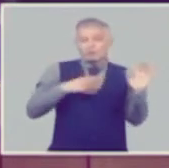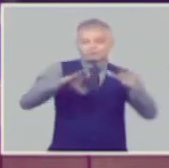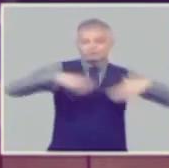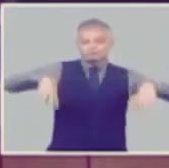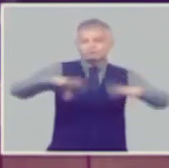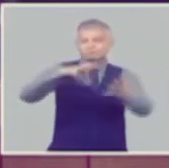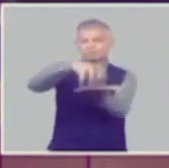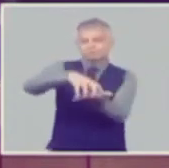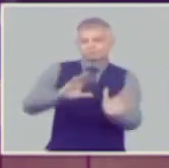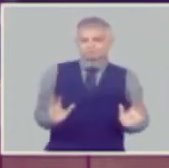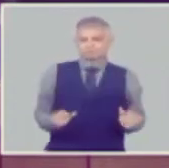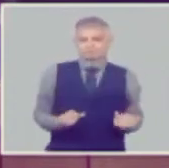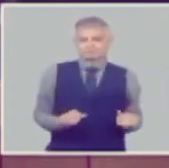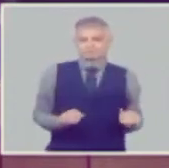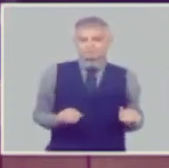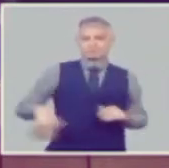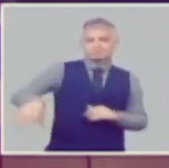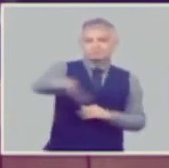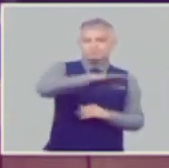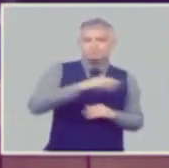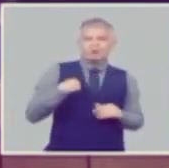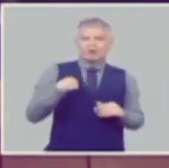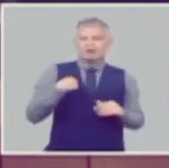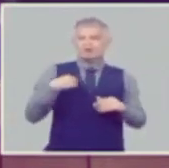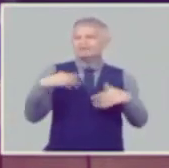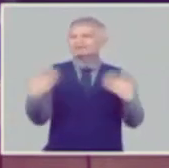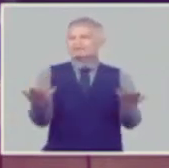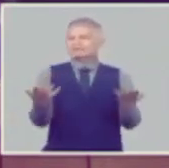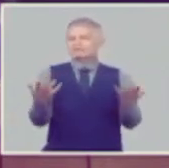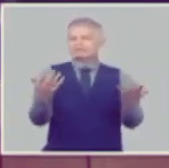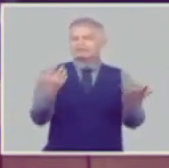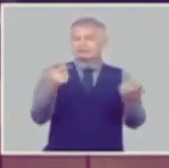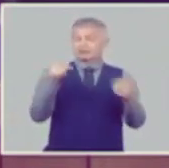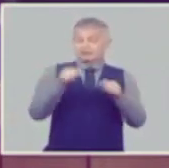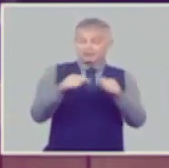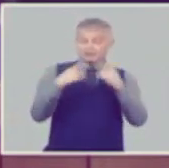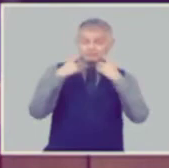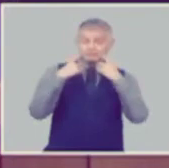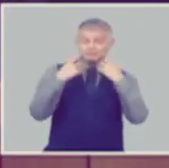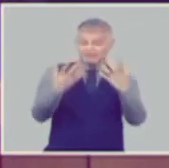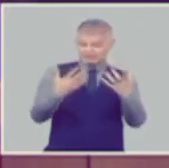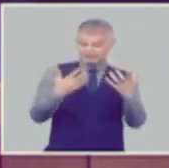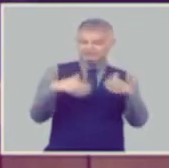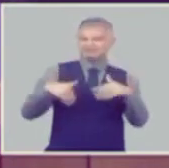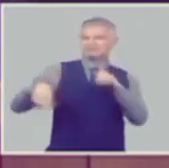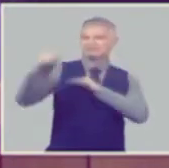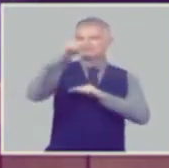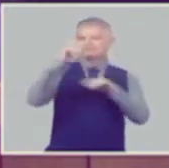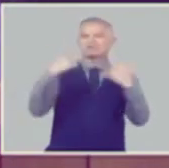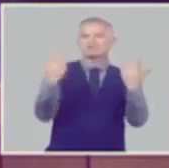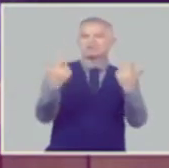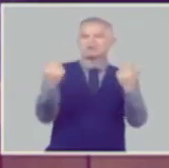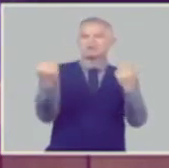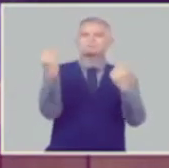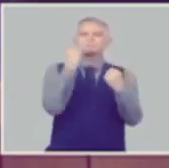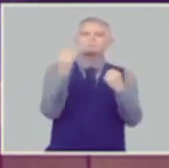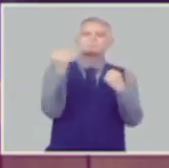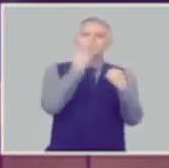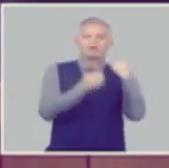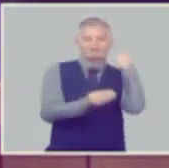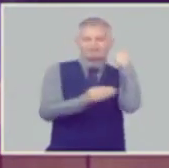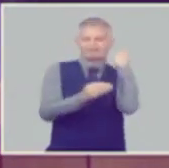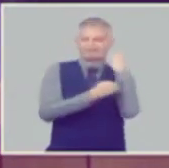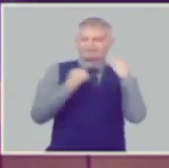Compatriotas, por su impacto en la vida de todos, es prioridad nacional potenciar la economía y lo que tribute